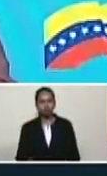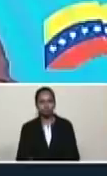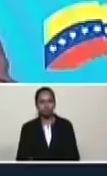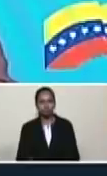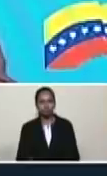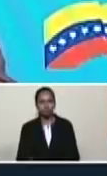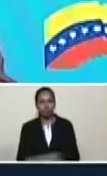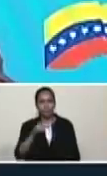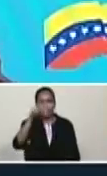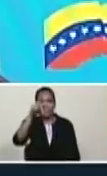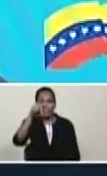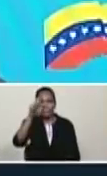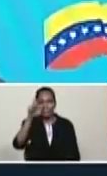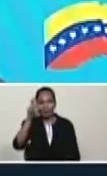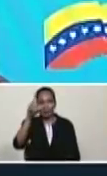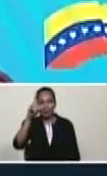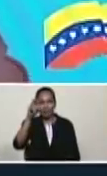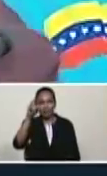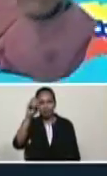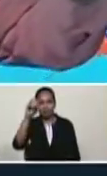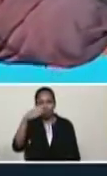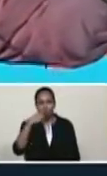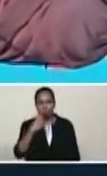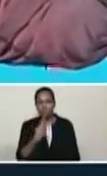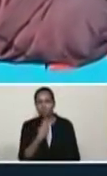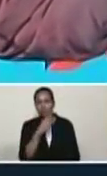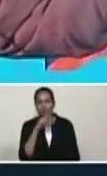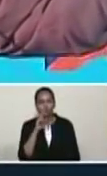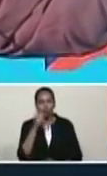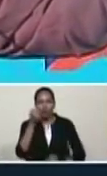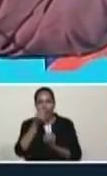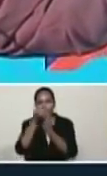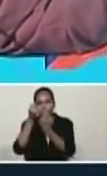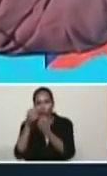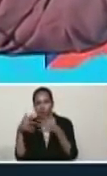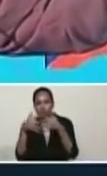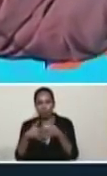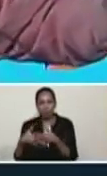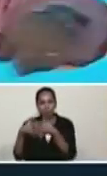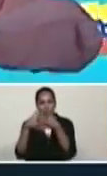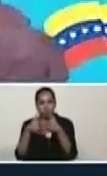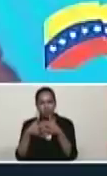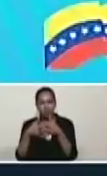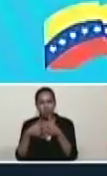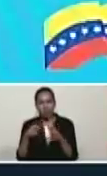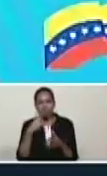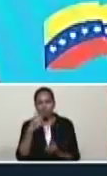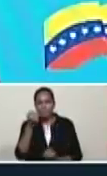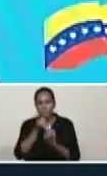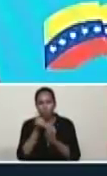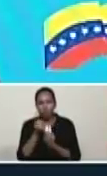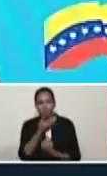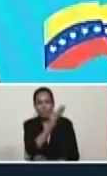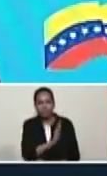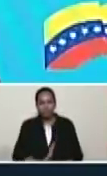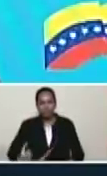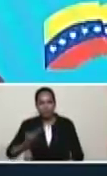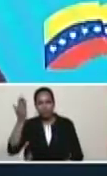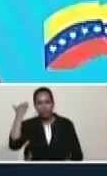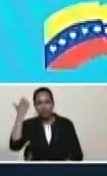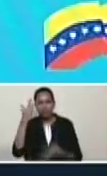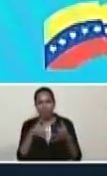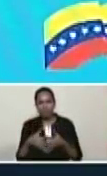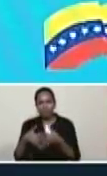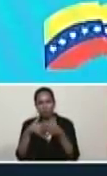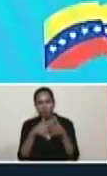Pedro Carmona Estanga, con el apoyo de la embajada gringa, el gobierno de George W. Bush y de